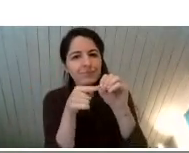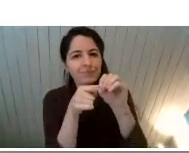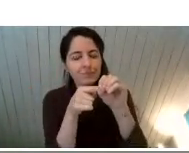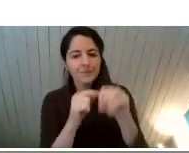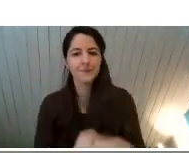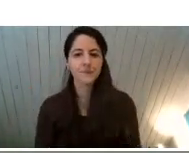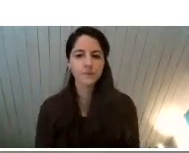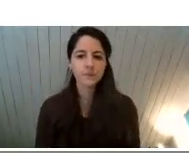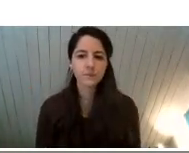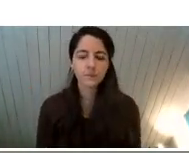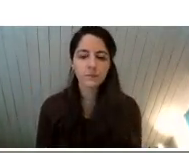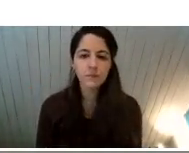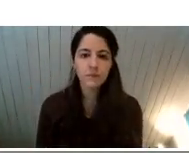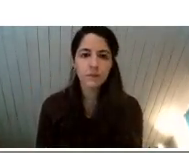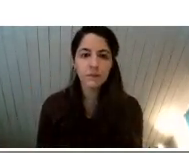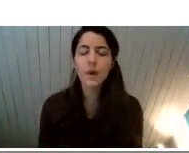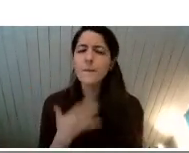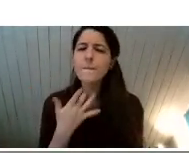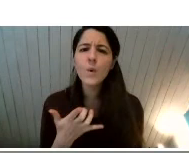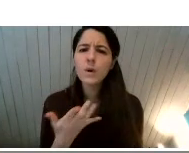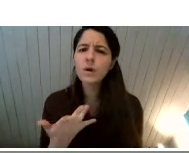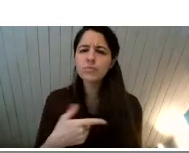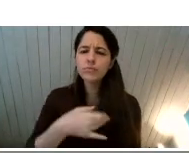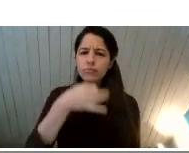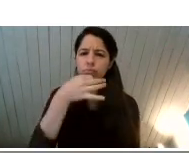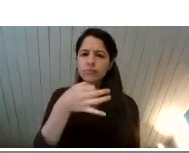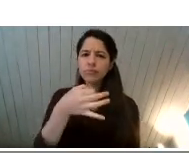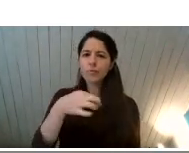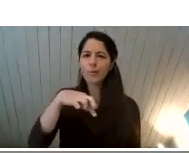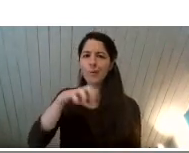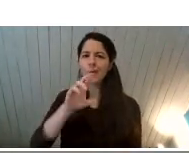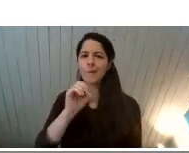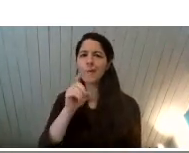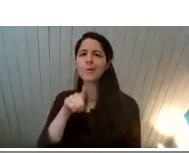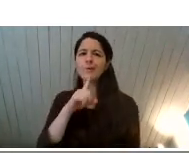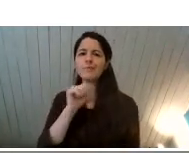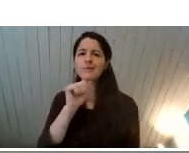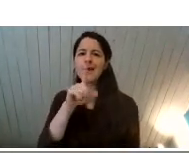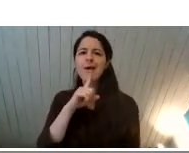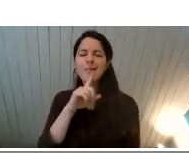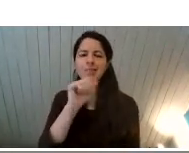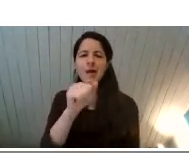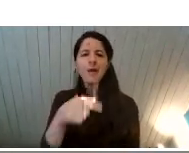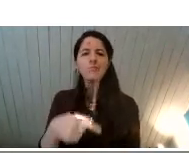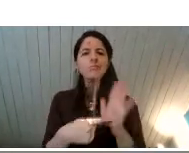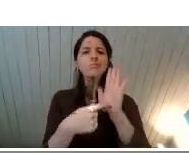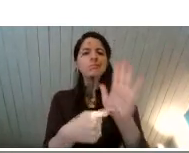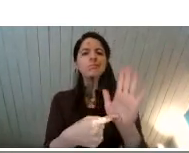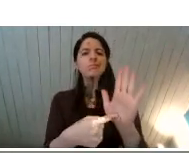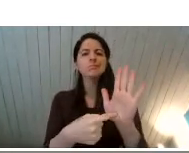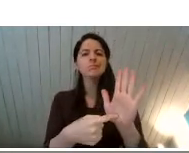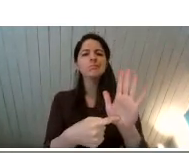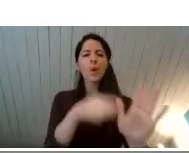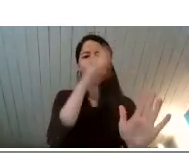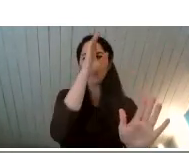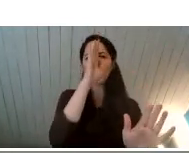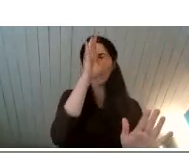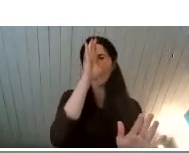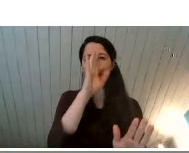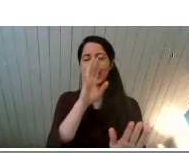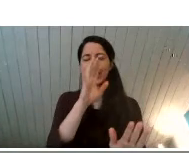¿Por qué, si estoy hablando de la próstata, pongo acá en una diapositiva un perrito, una